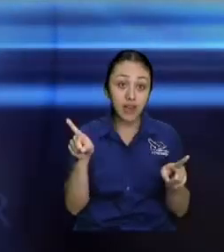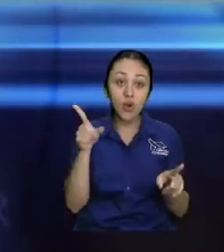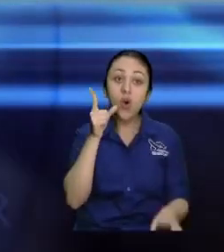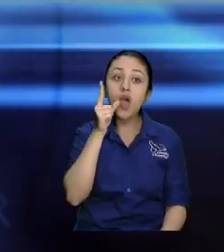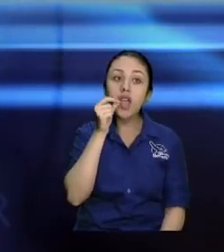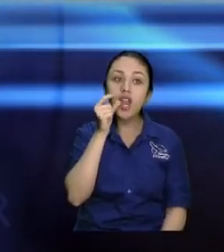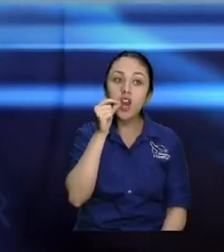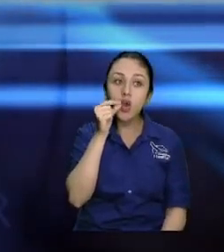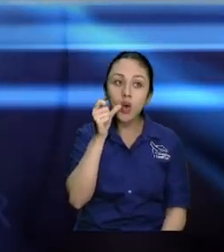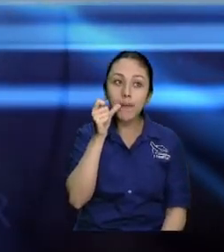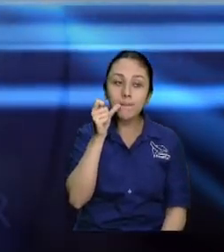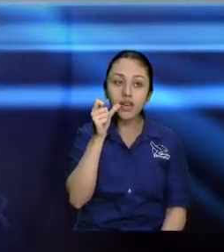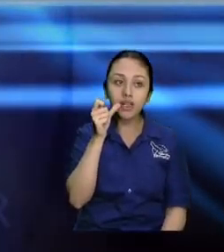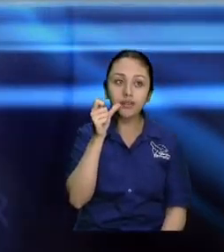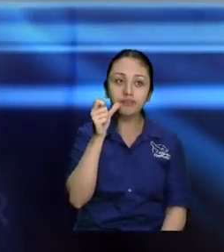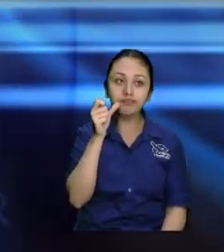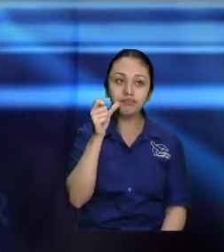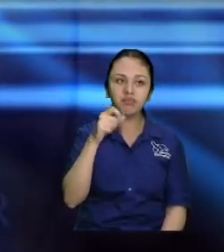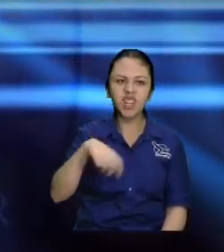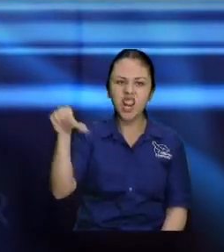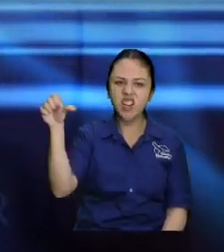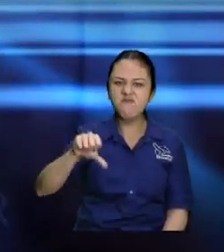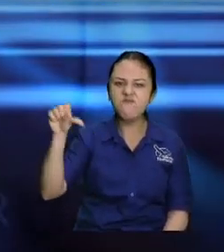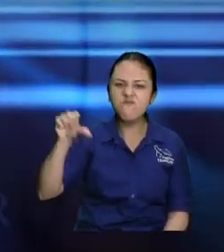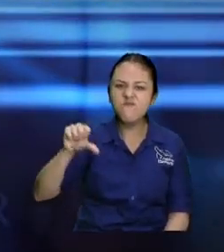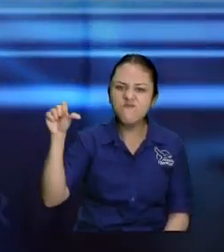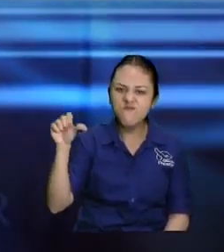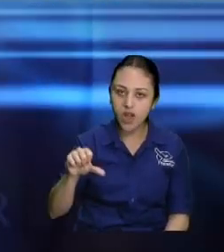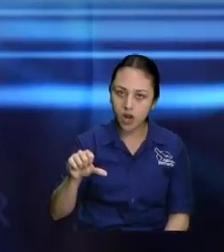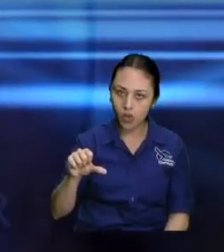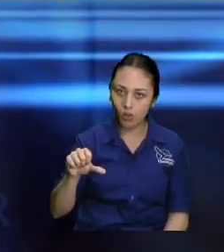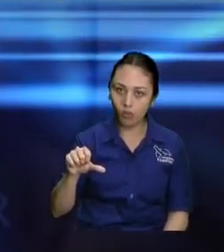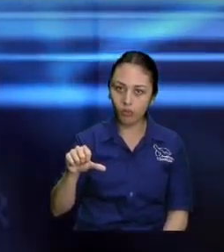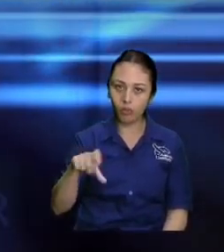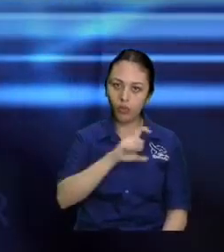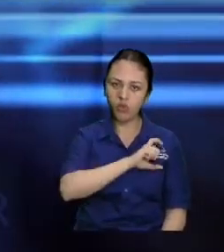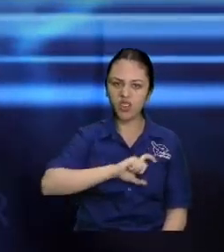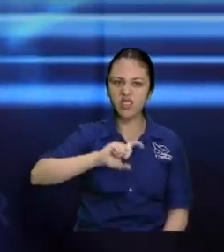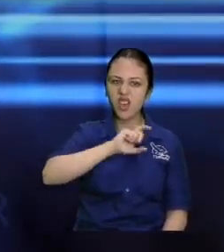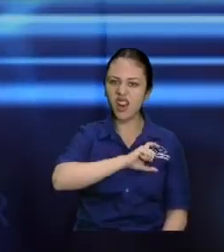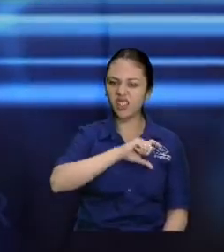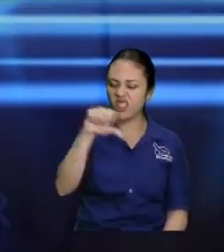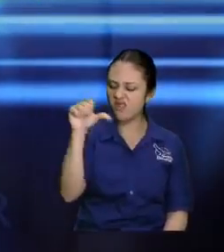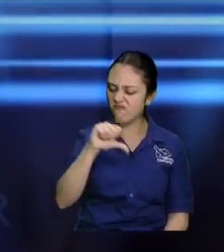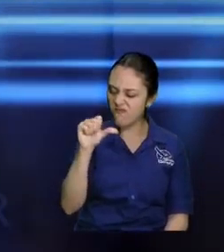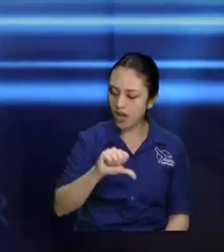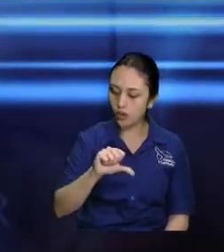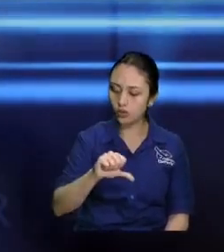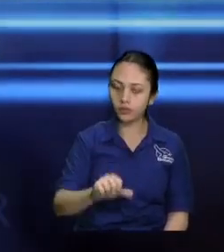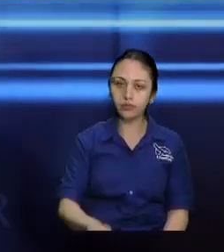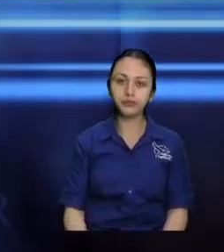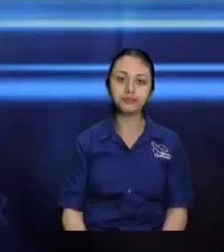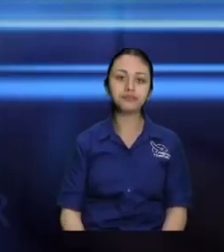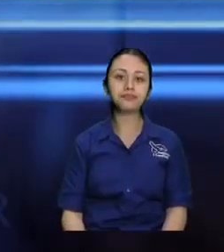era áspero y malo en sus tratos y era calebita.